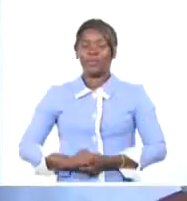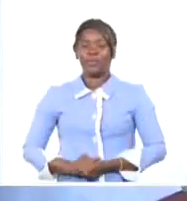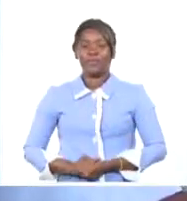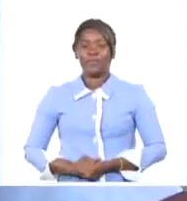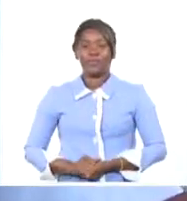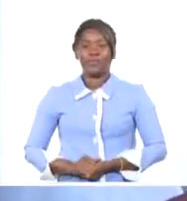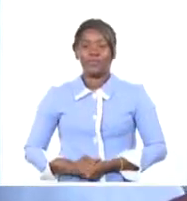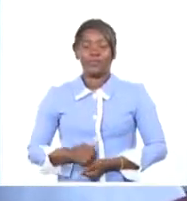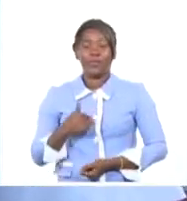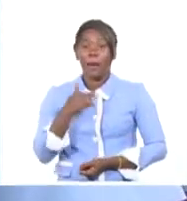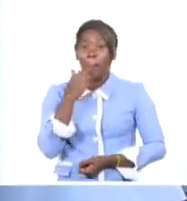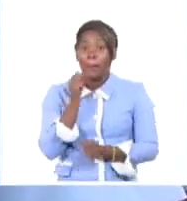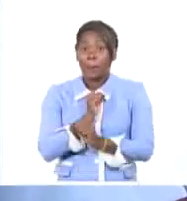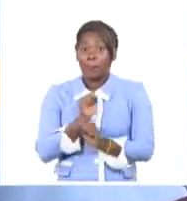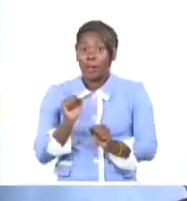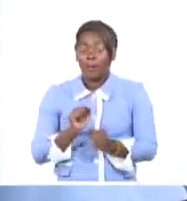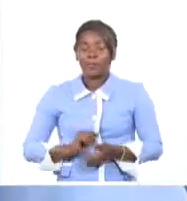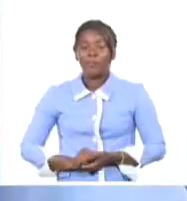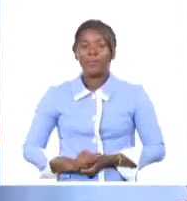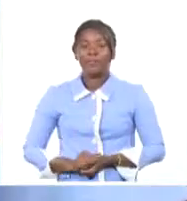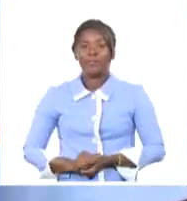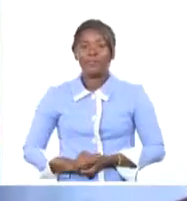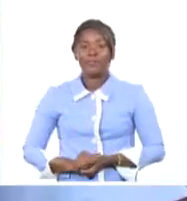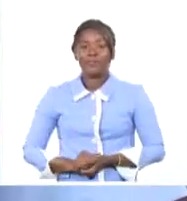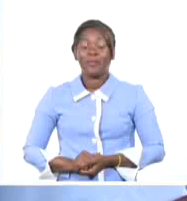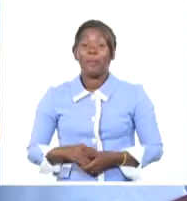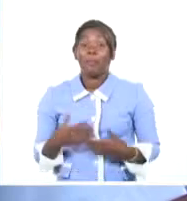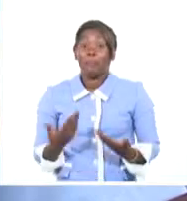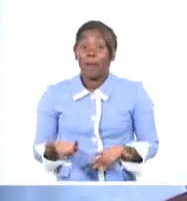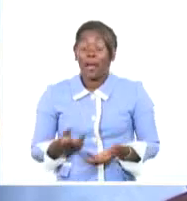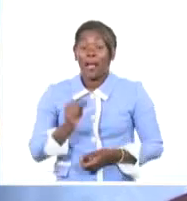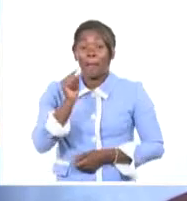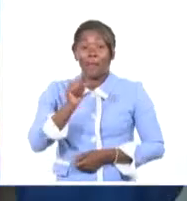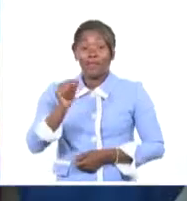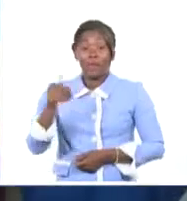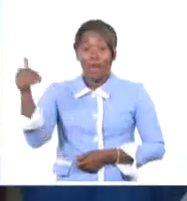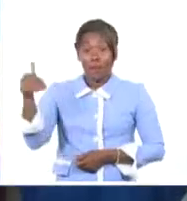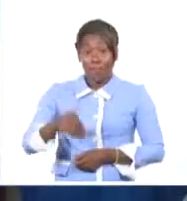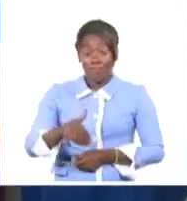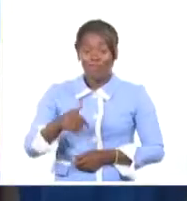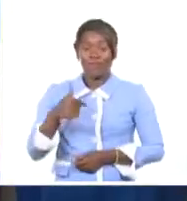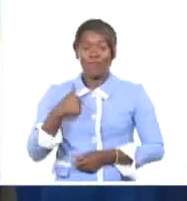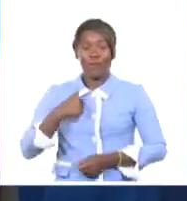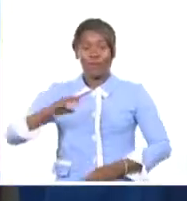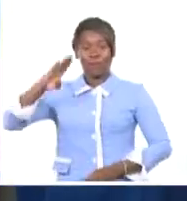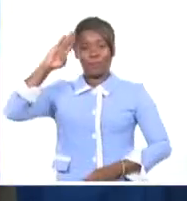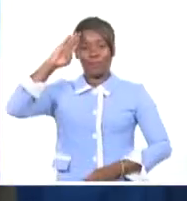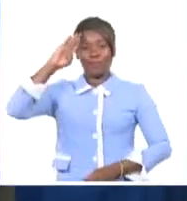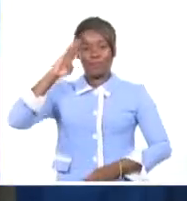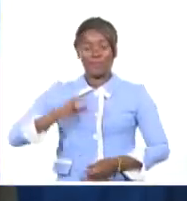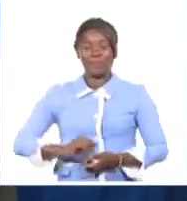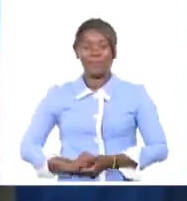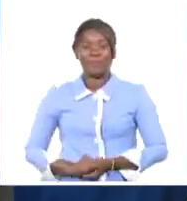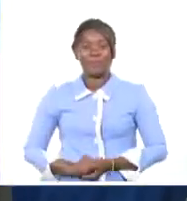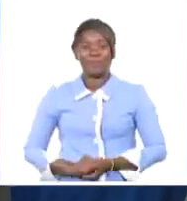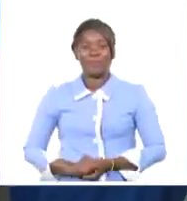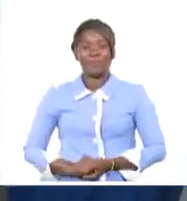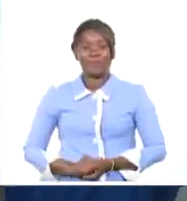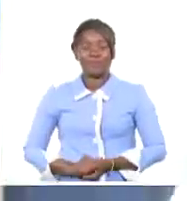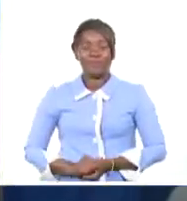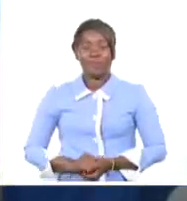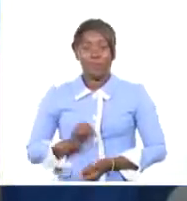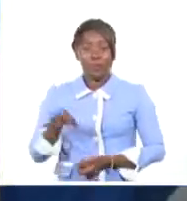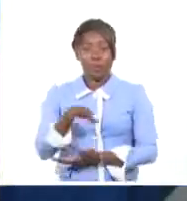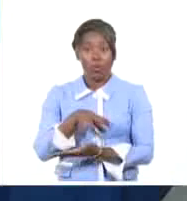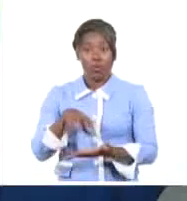levanté temprano, 7 de la mañana, para que cuando las personas voten, yo digo, voto. En este mismo colegio ejerció su derecho al voto